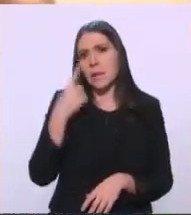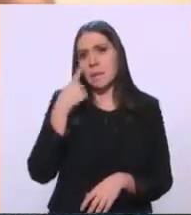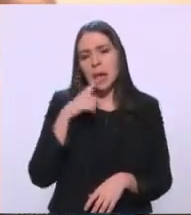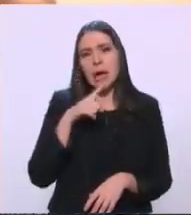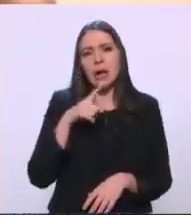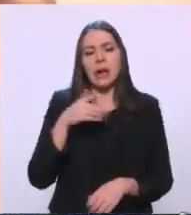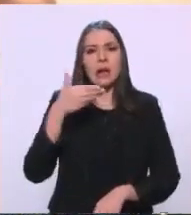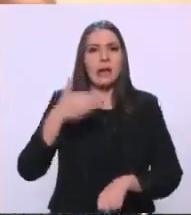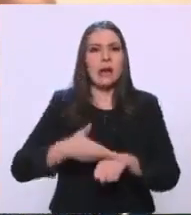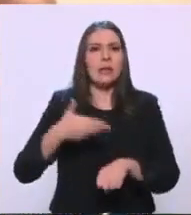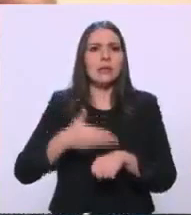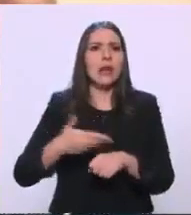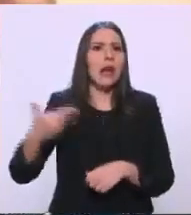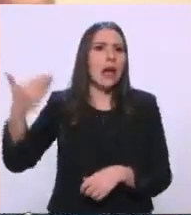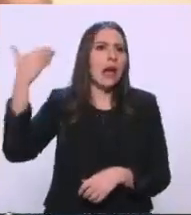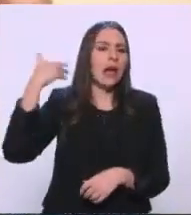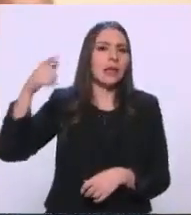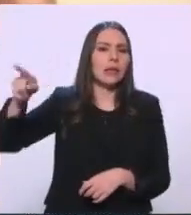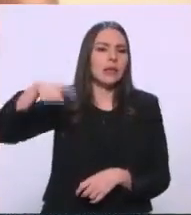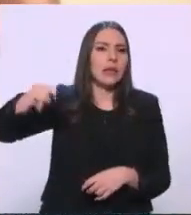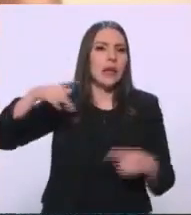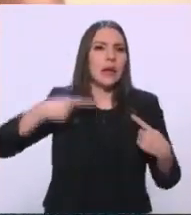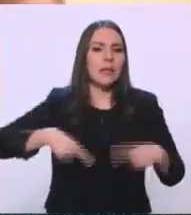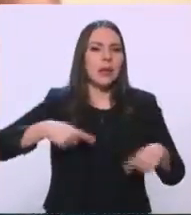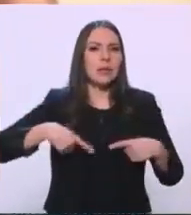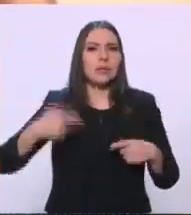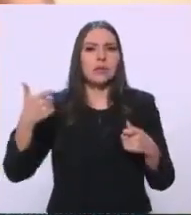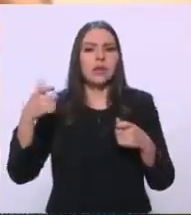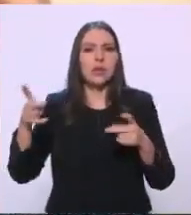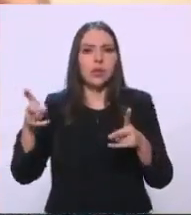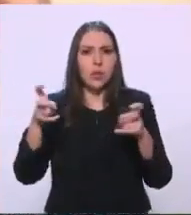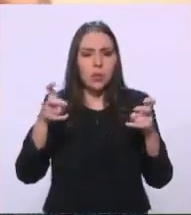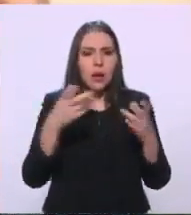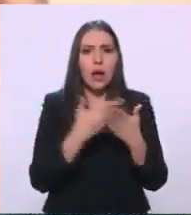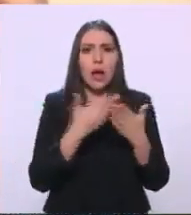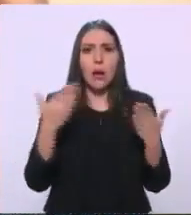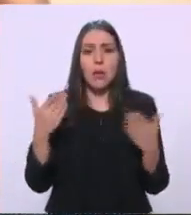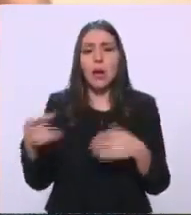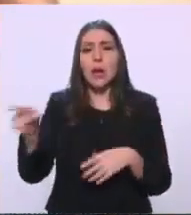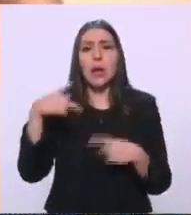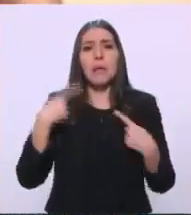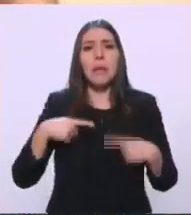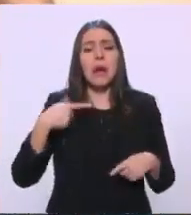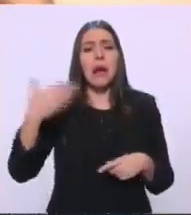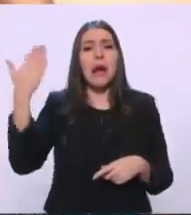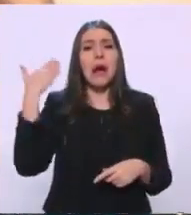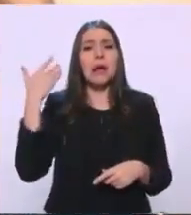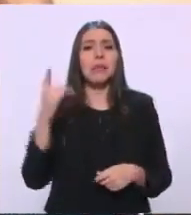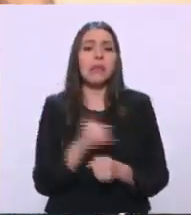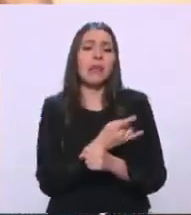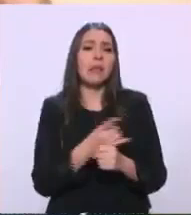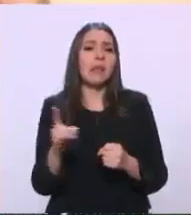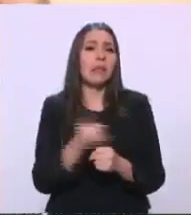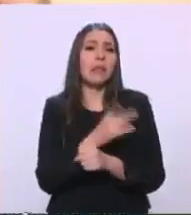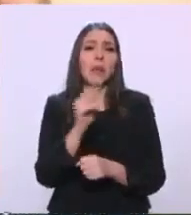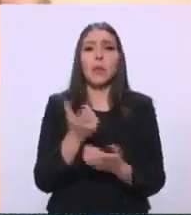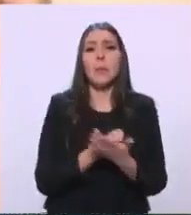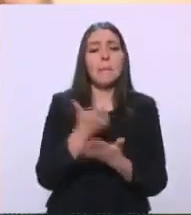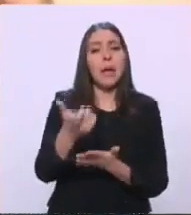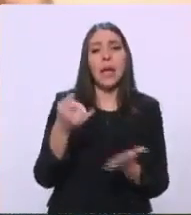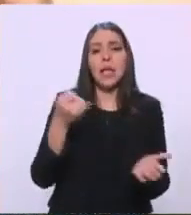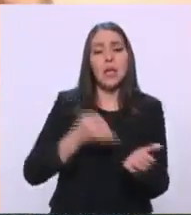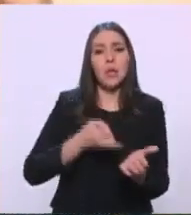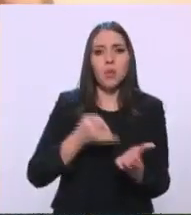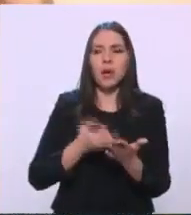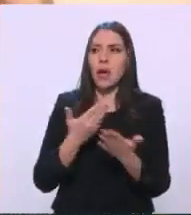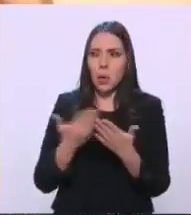robaron el dinero, pero que también lo regresen, que paguen impuestos los que no los estaban pagando, que paguen a los que